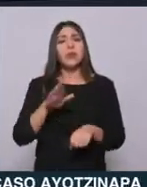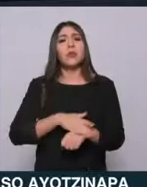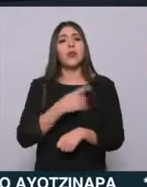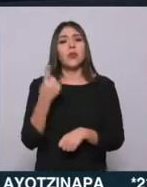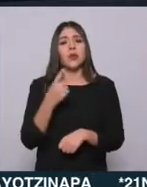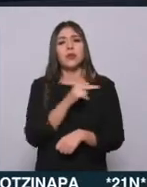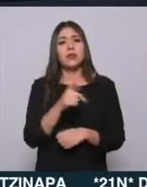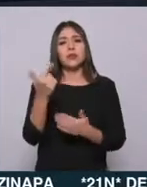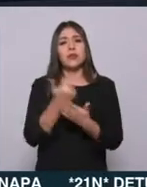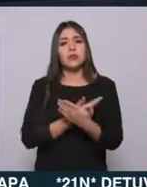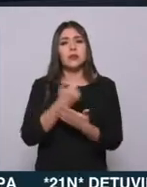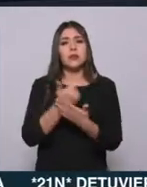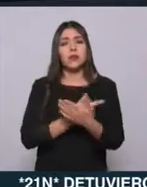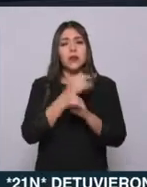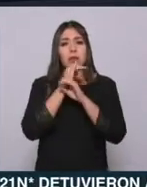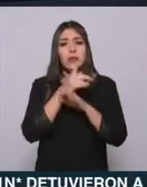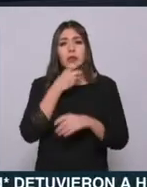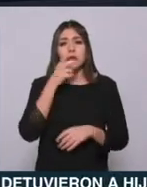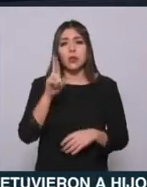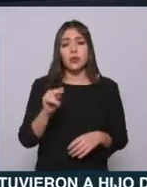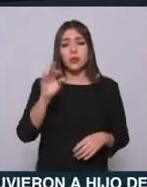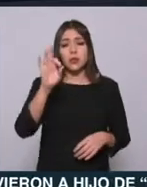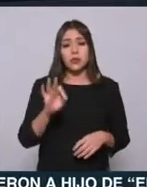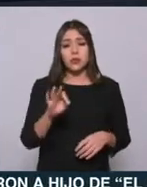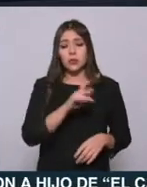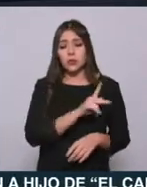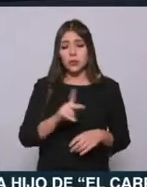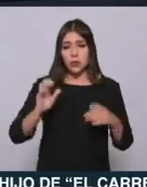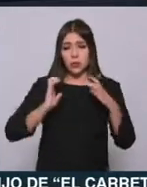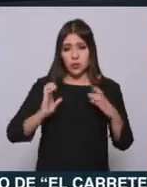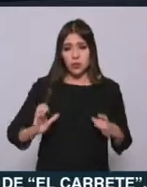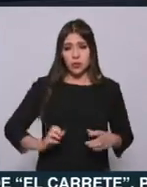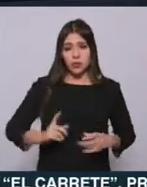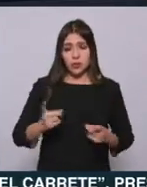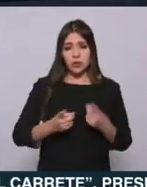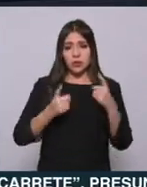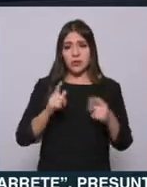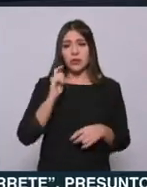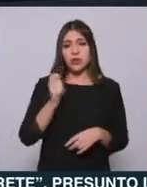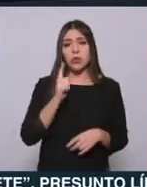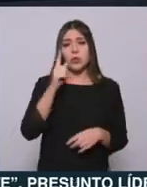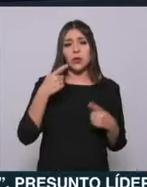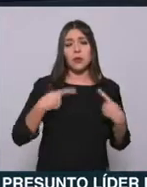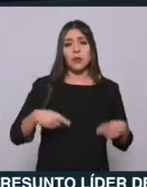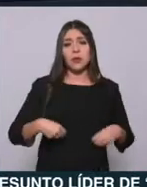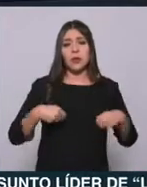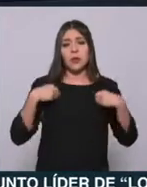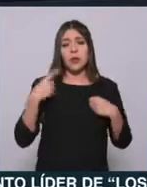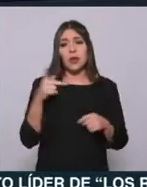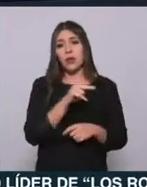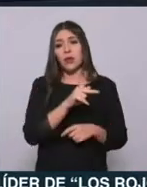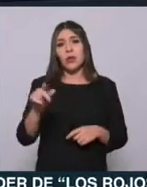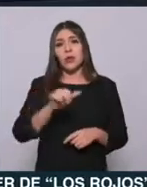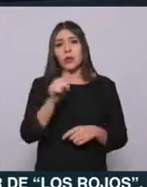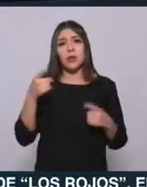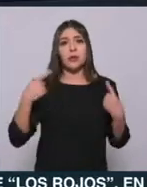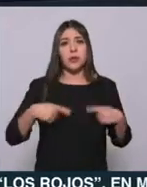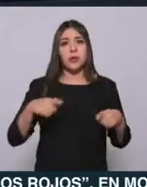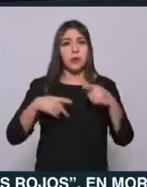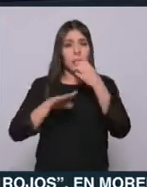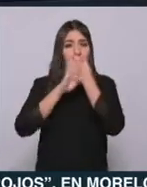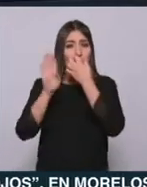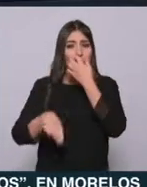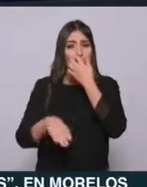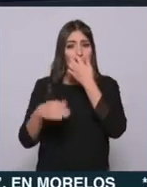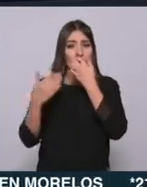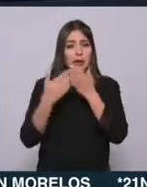las estadísticas señalan que el 80% de los órganos trasplantados son de un donante vivo, mientras que el resto es de personas fallecidas.